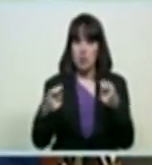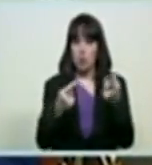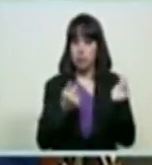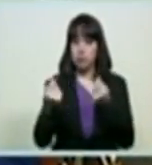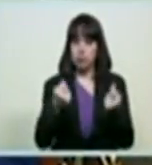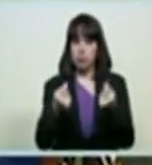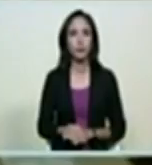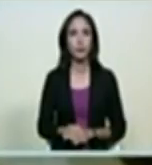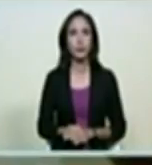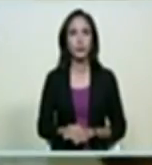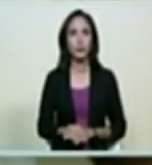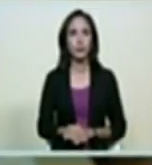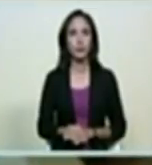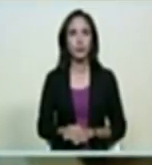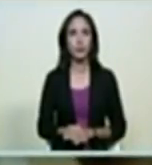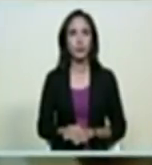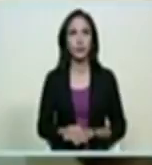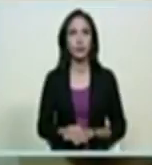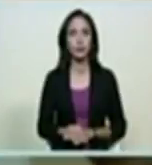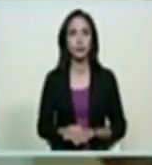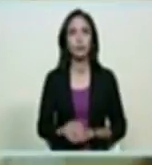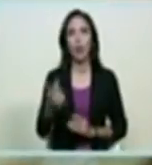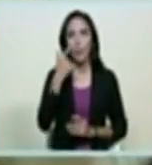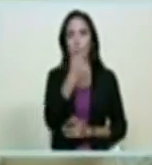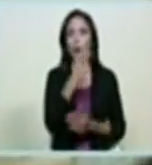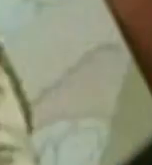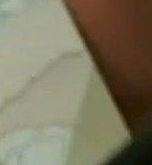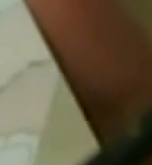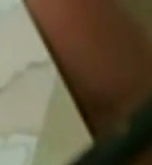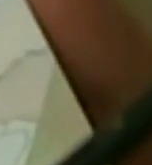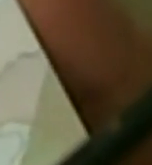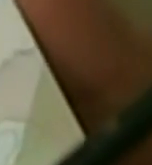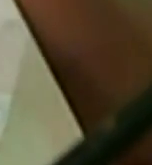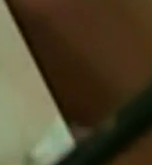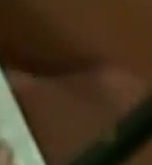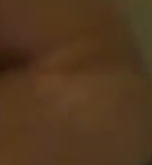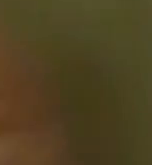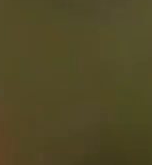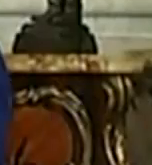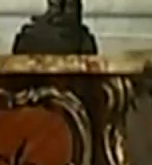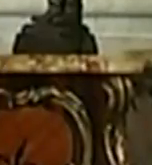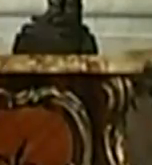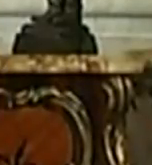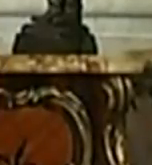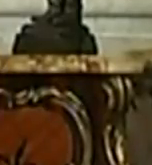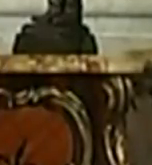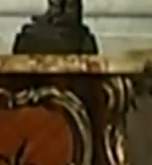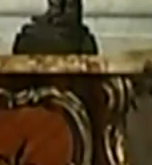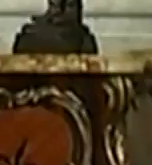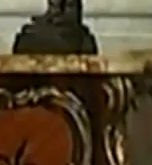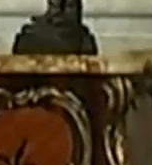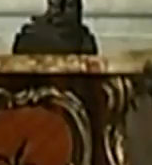bolívar soberano originalmente maduro había denunciado la emisión de nuevos billetes con tres de los menos que entrarían en